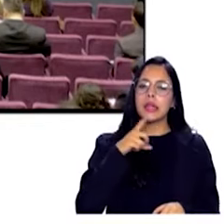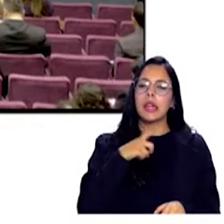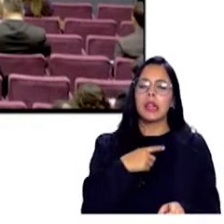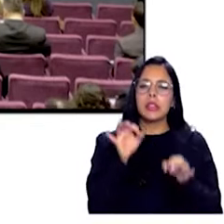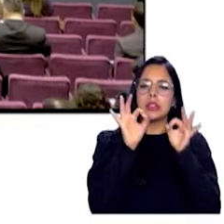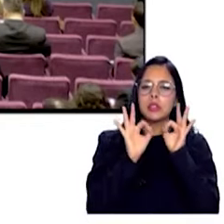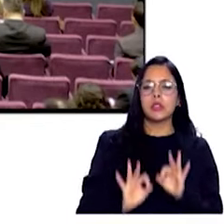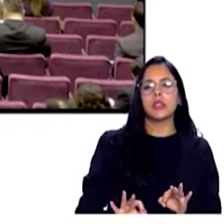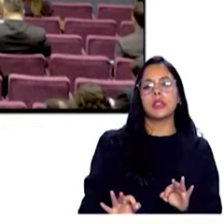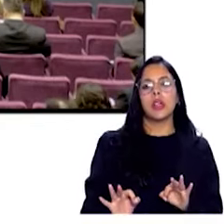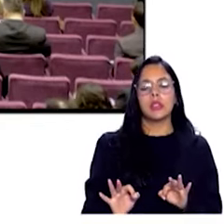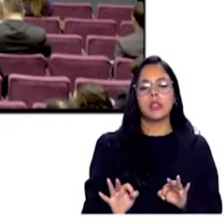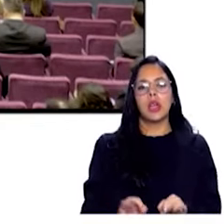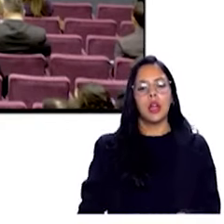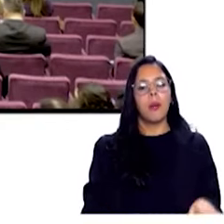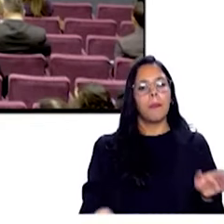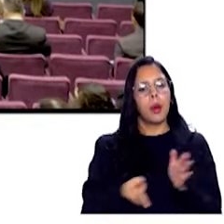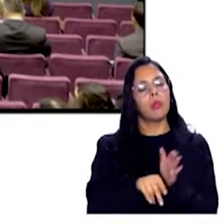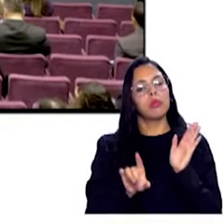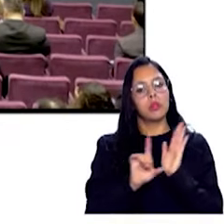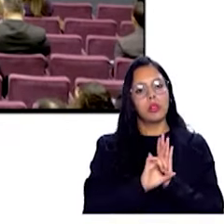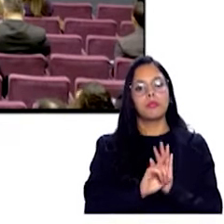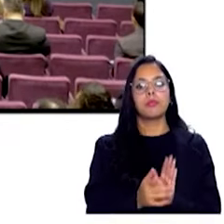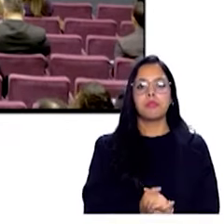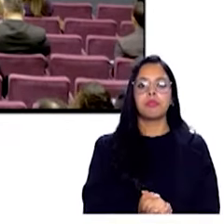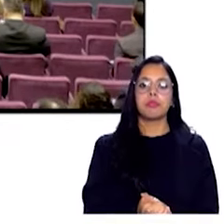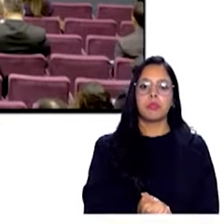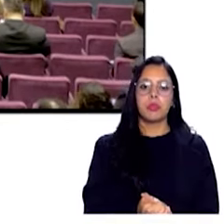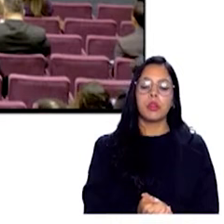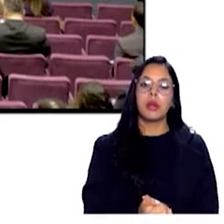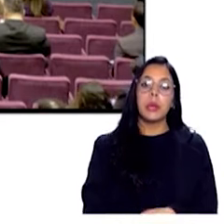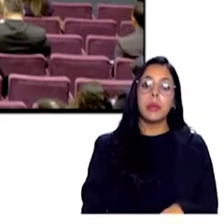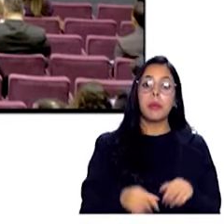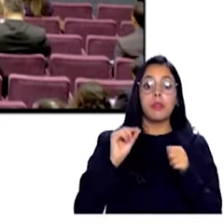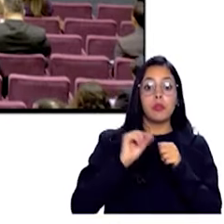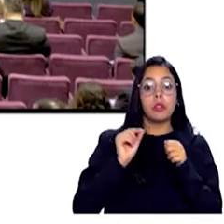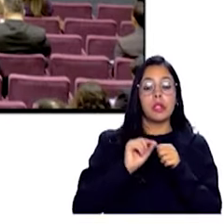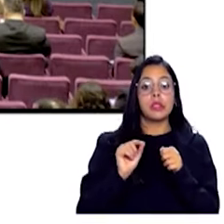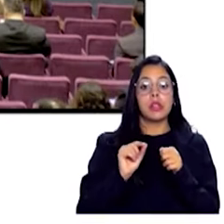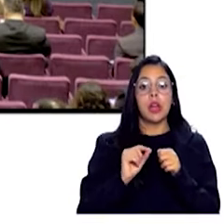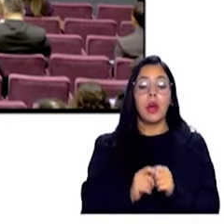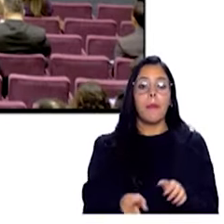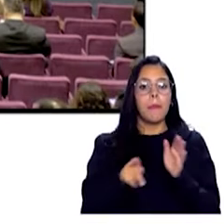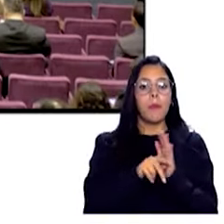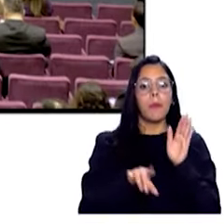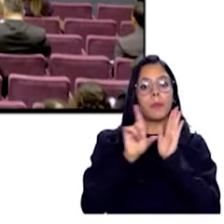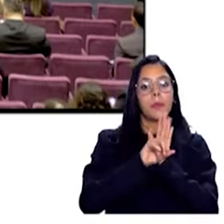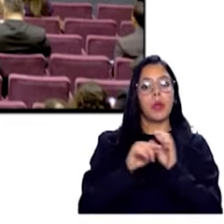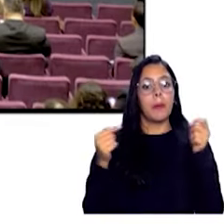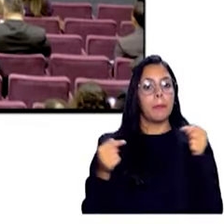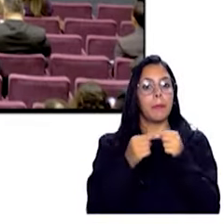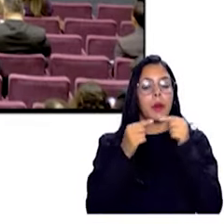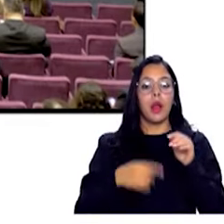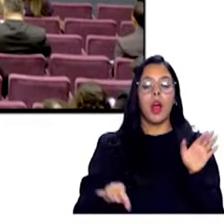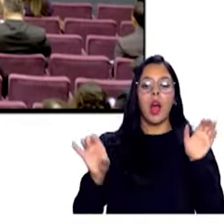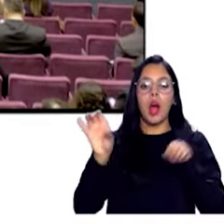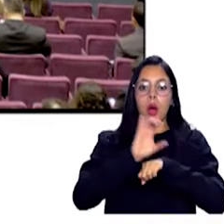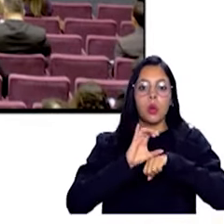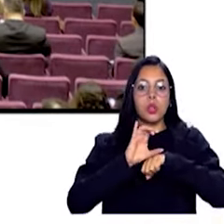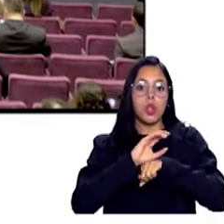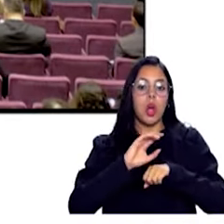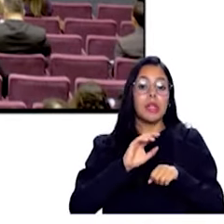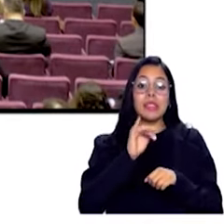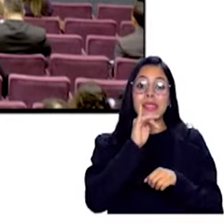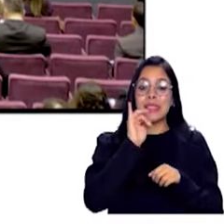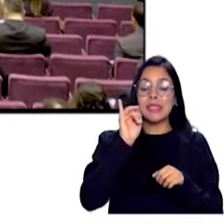la Norma Y para que fije si esa Norma que tiene que aplicar es una Norma constitucional o no SI el tribunal constitucional decide que no lo es